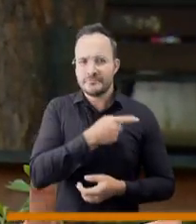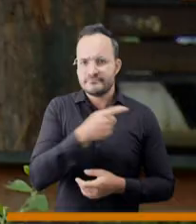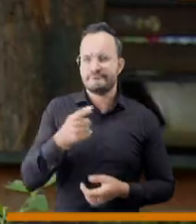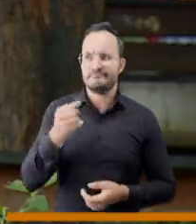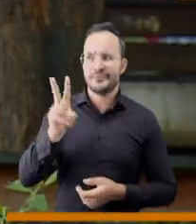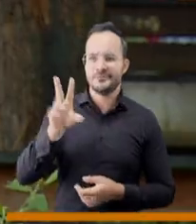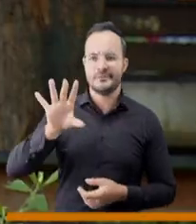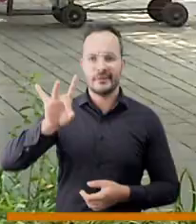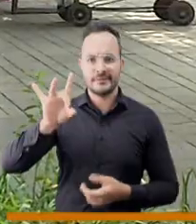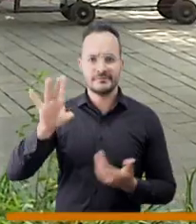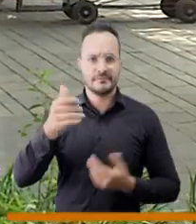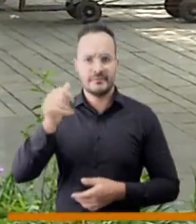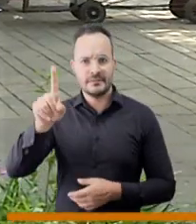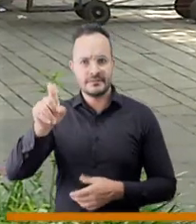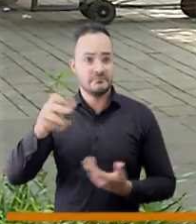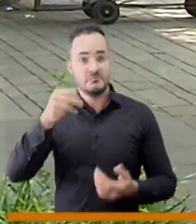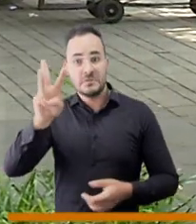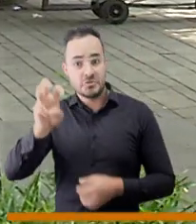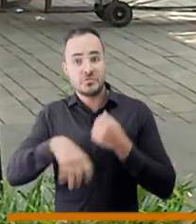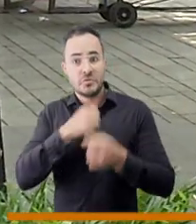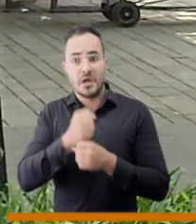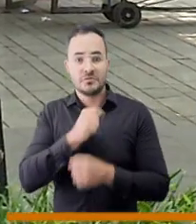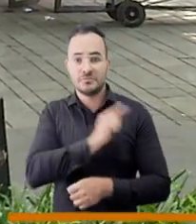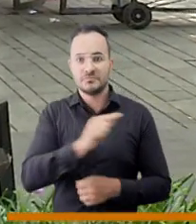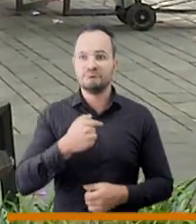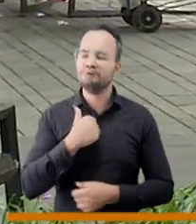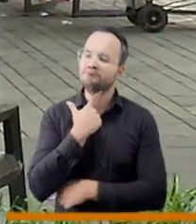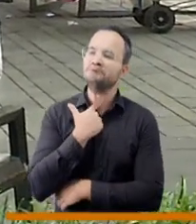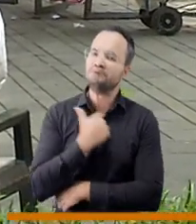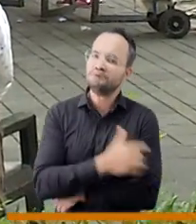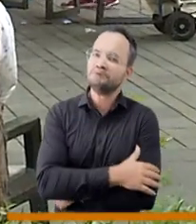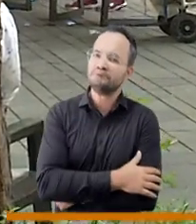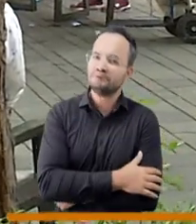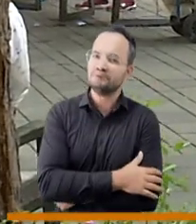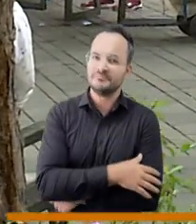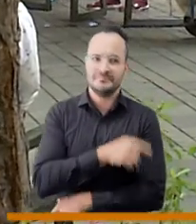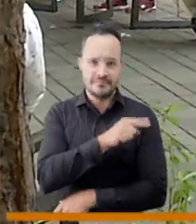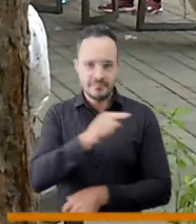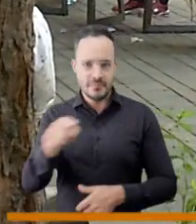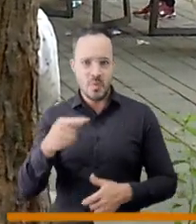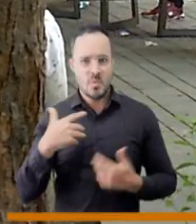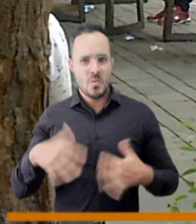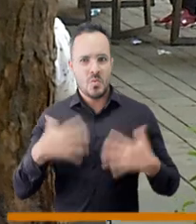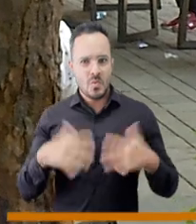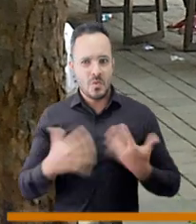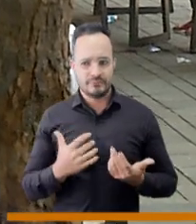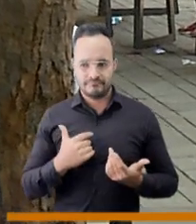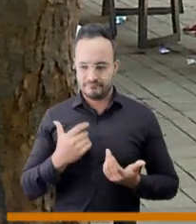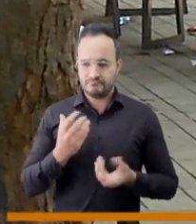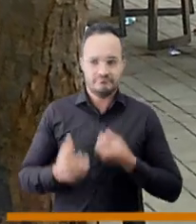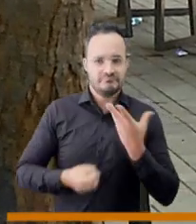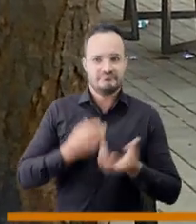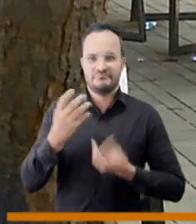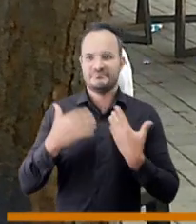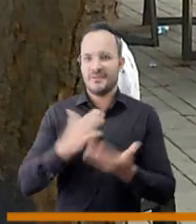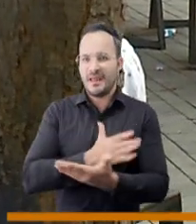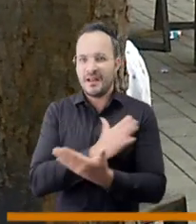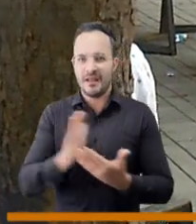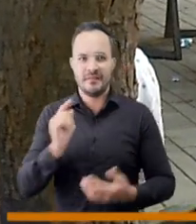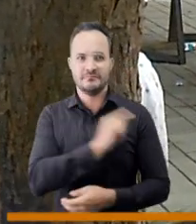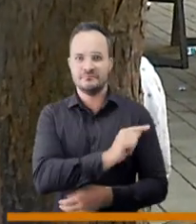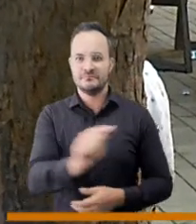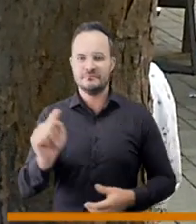12, 15 años, 16, 18 años, les gusta mucho la música que hago porque no